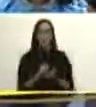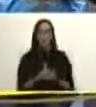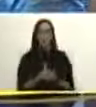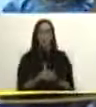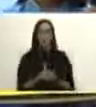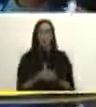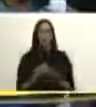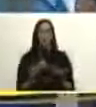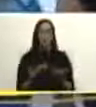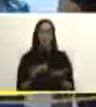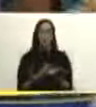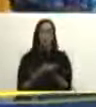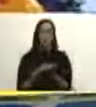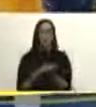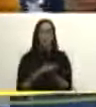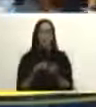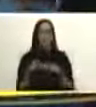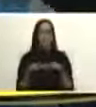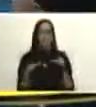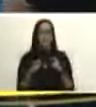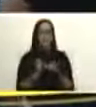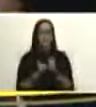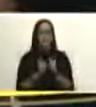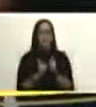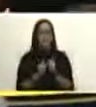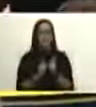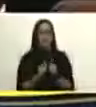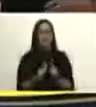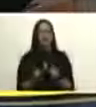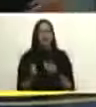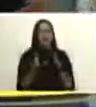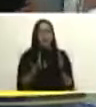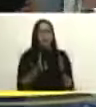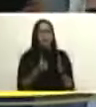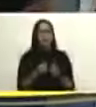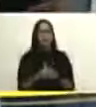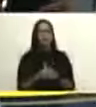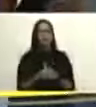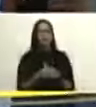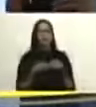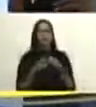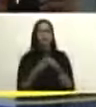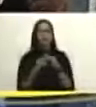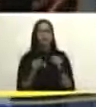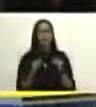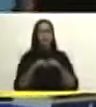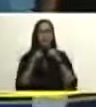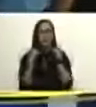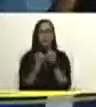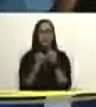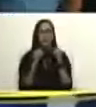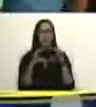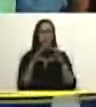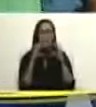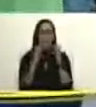de la recuperación de espacios deportivos, además de la recuperación de todas las aulas de clase. Ya